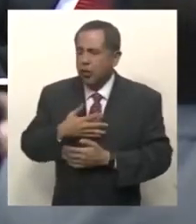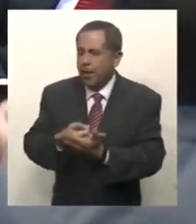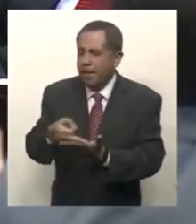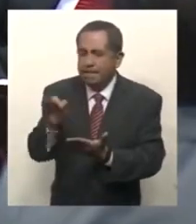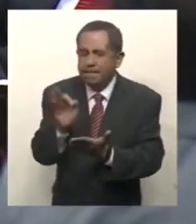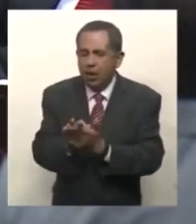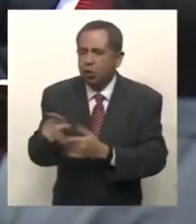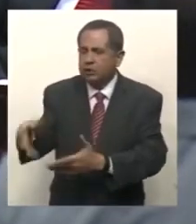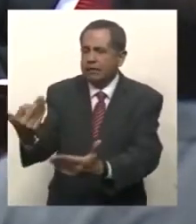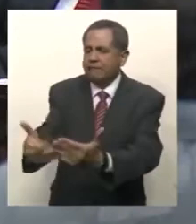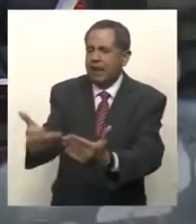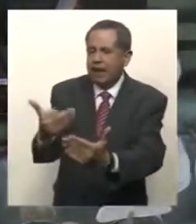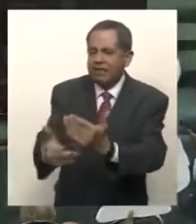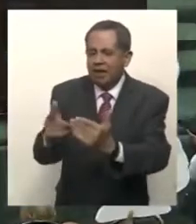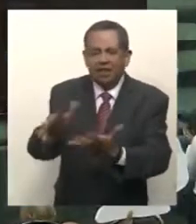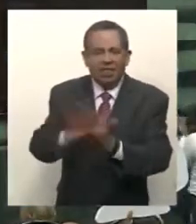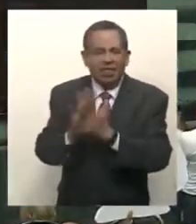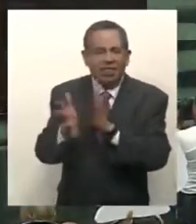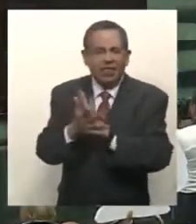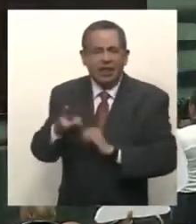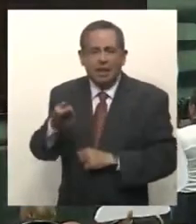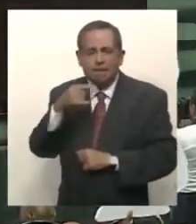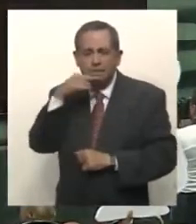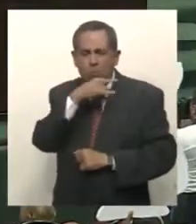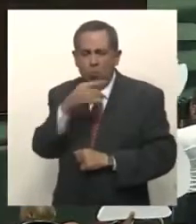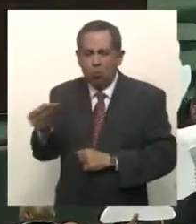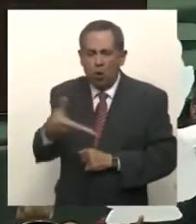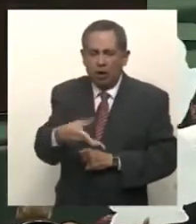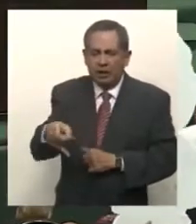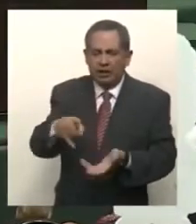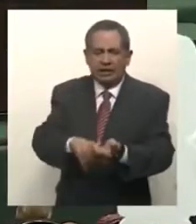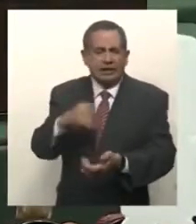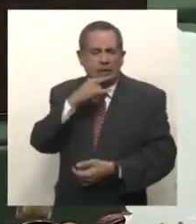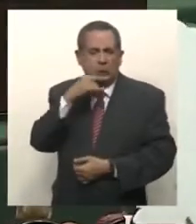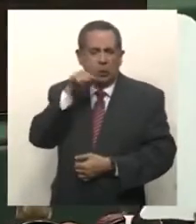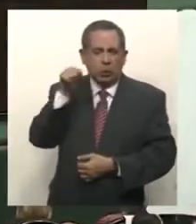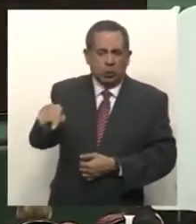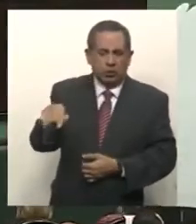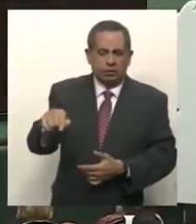me sobra, lo que a ustedes les falta, son una pandilla de hipócritas, eso es lo que son.